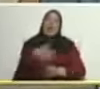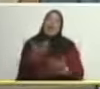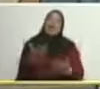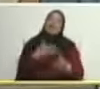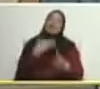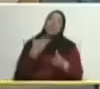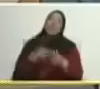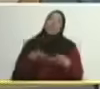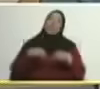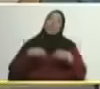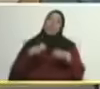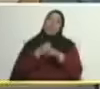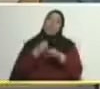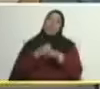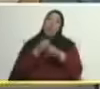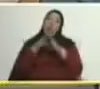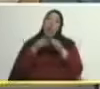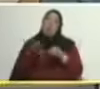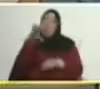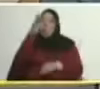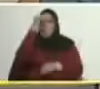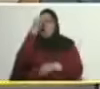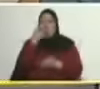Cuando tomamos todo esto,